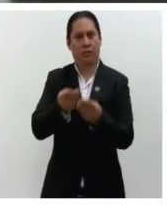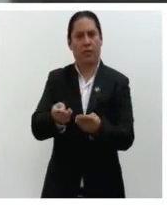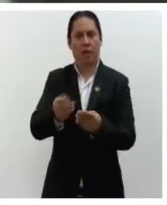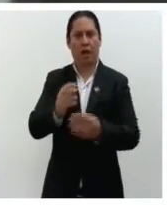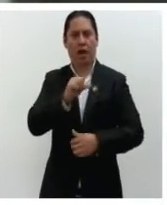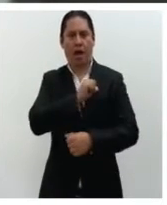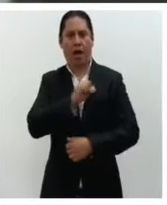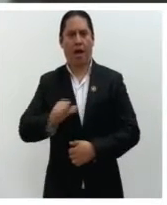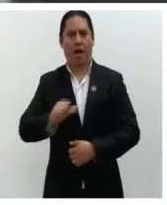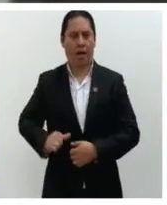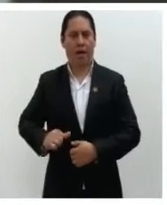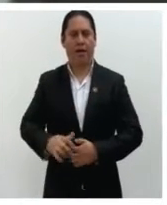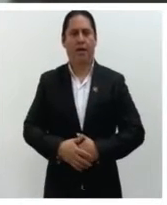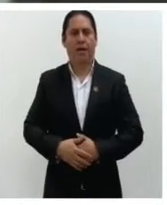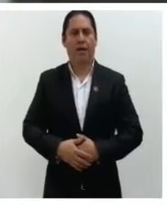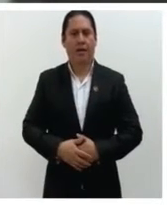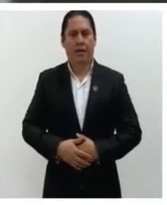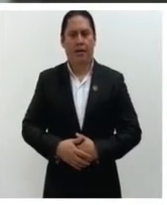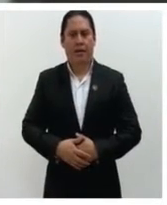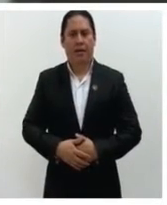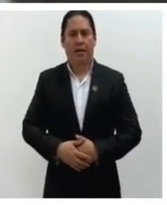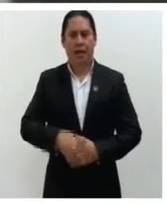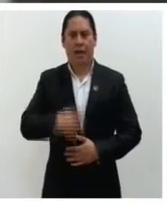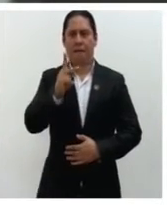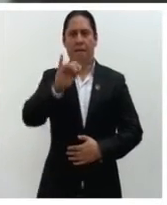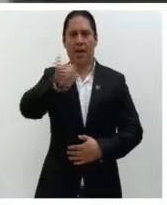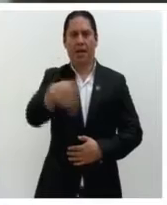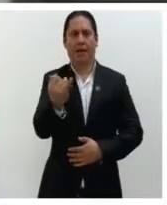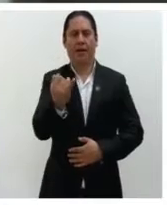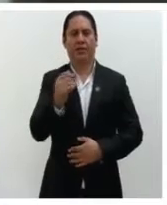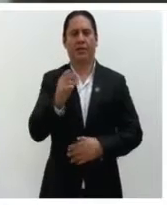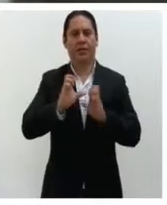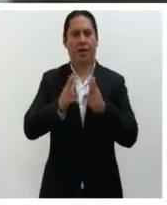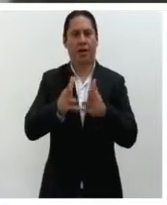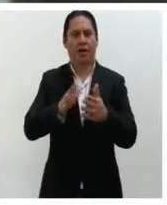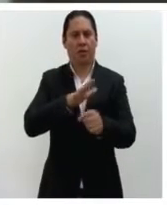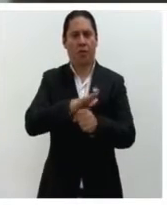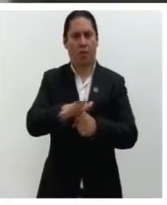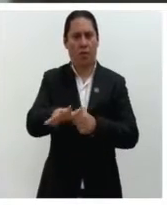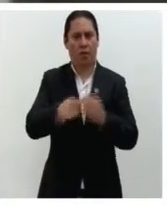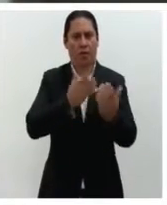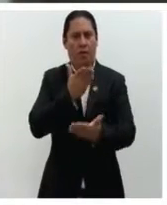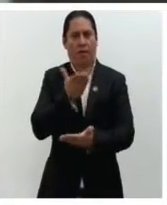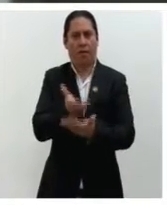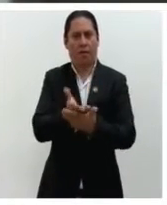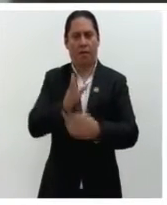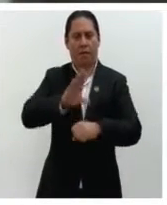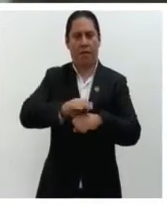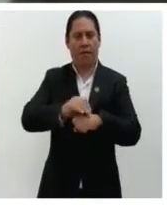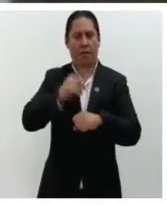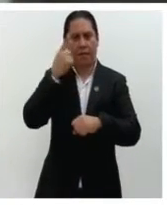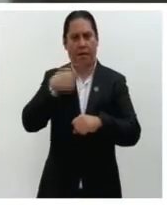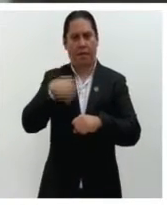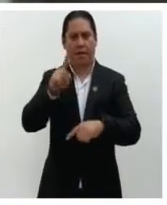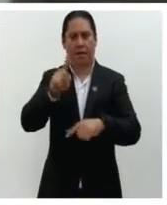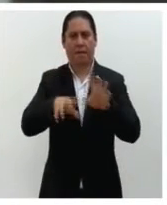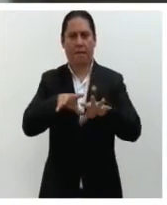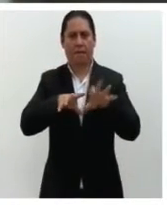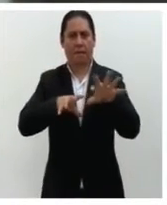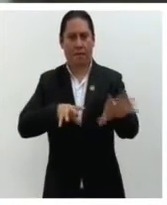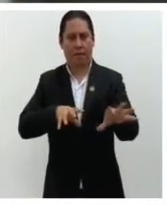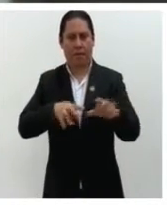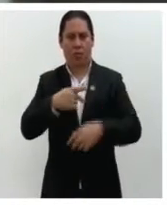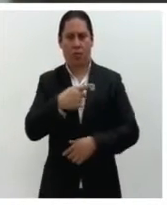Honorable Ayuntamiento Constitucional de Pijijiapan, Chiapas, por medio del cual solicita autorización para desincorporar